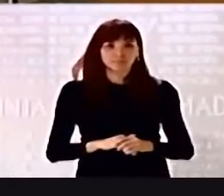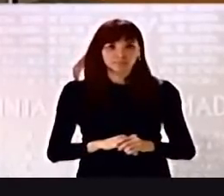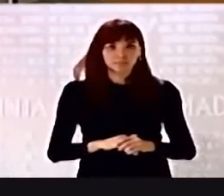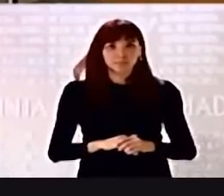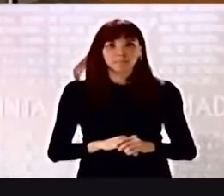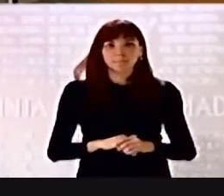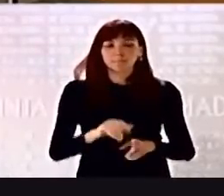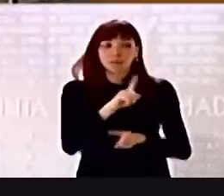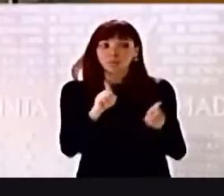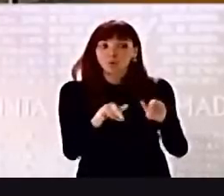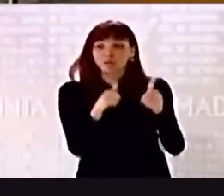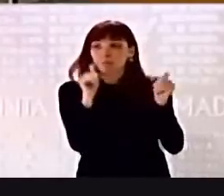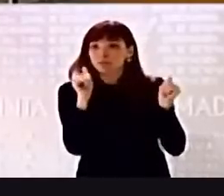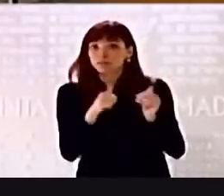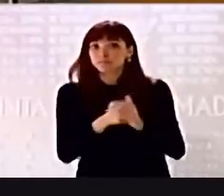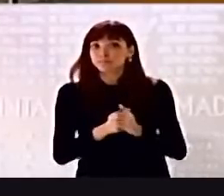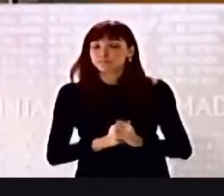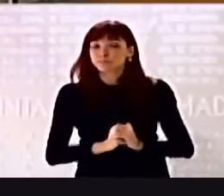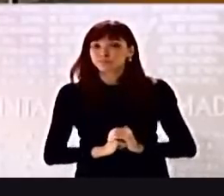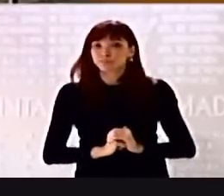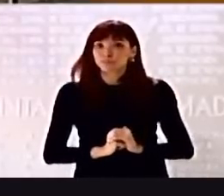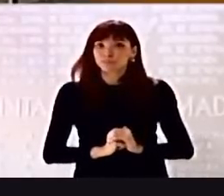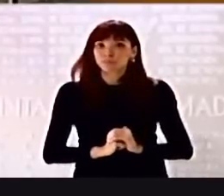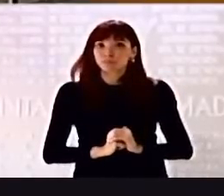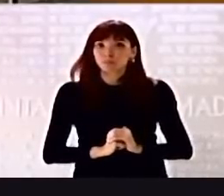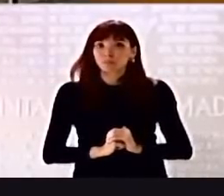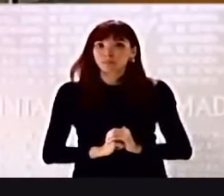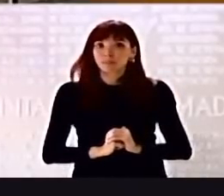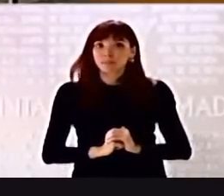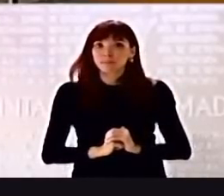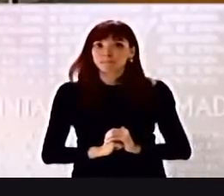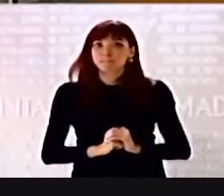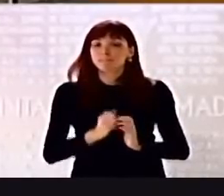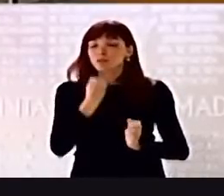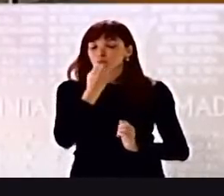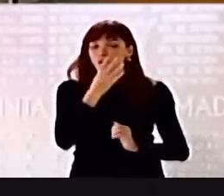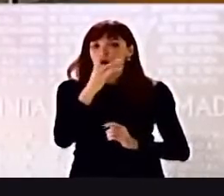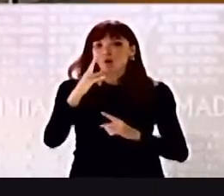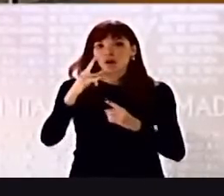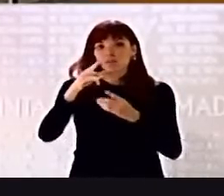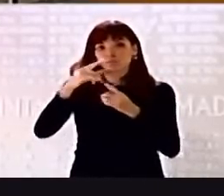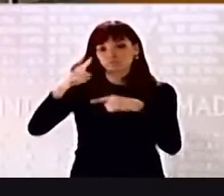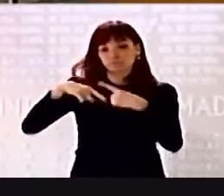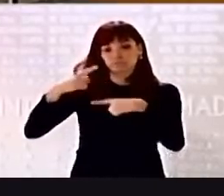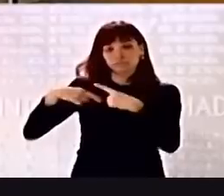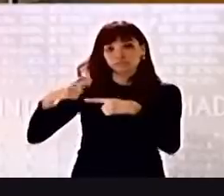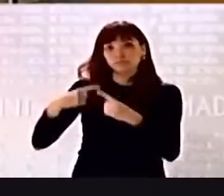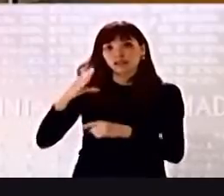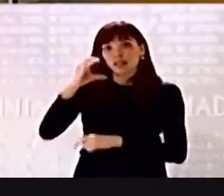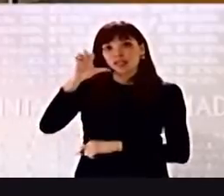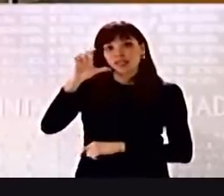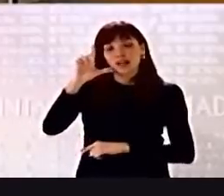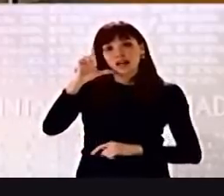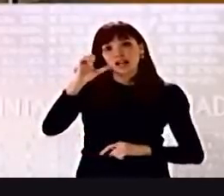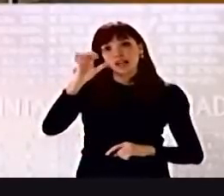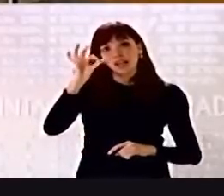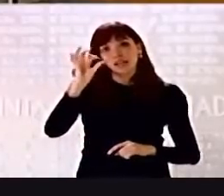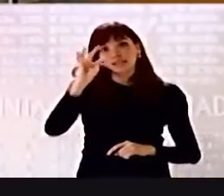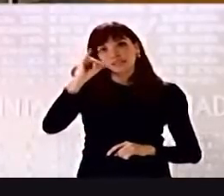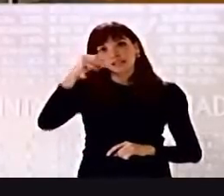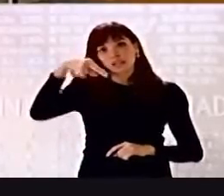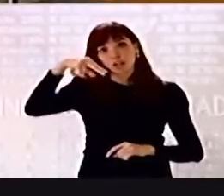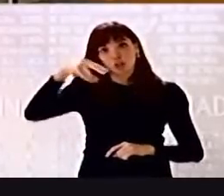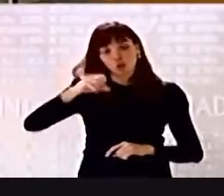¿Alguna pregunta más? Pues paso, vicepresidente, a leer las preguntas que nos hace Celestino Vinagre del diario Hoy, que tenía algún